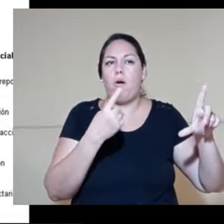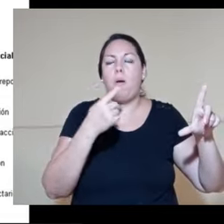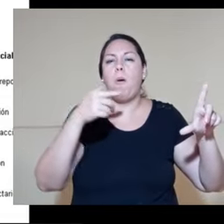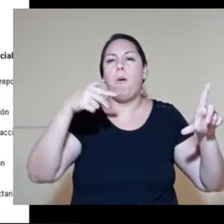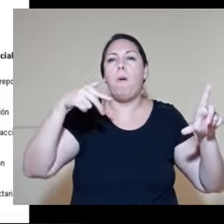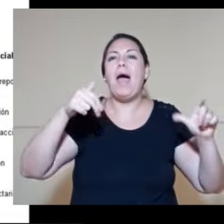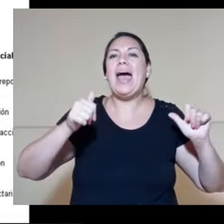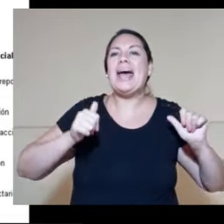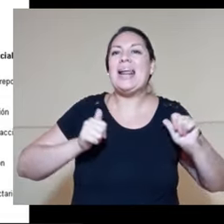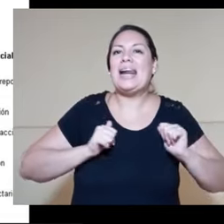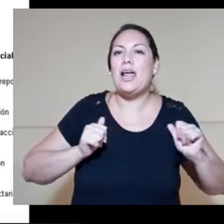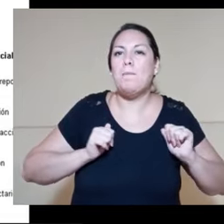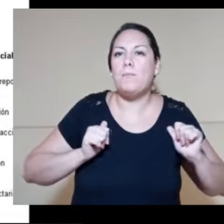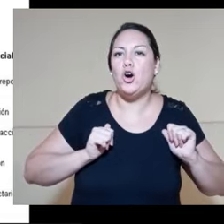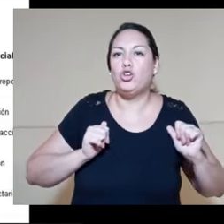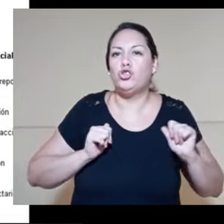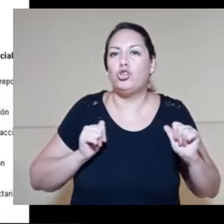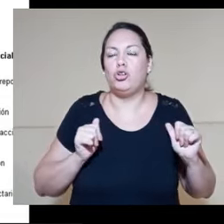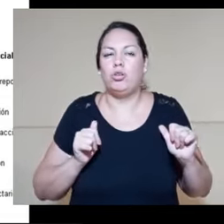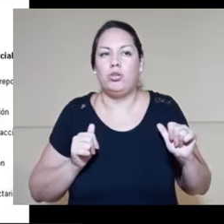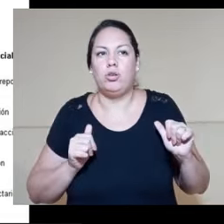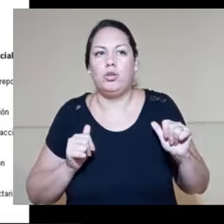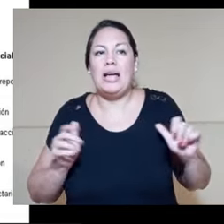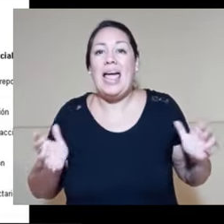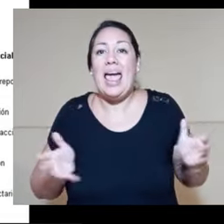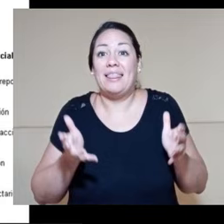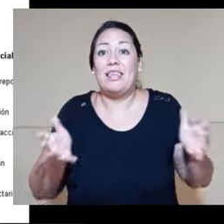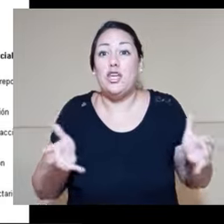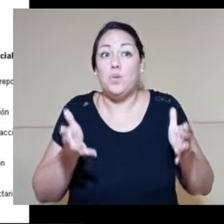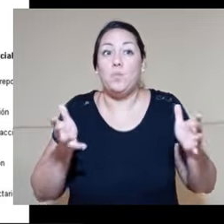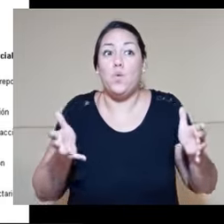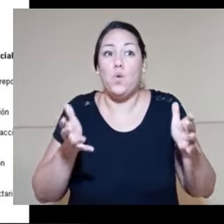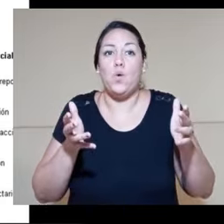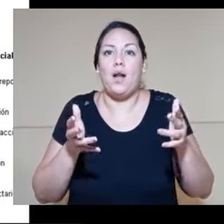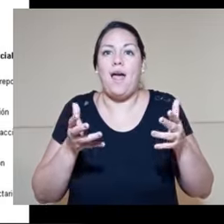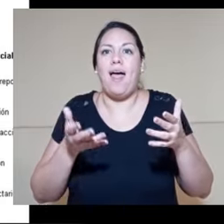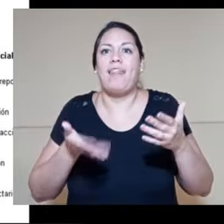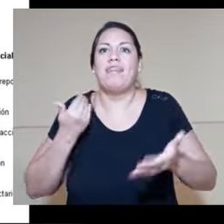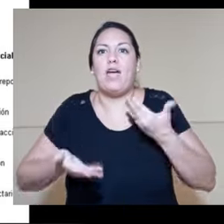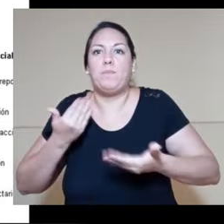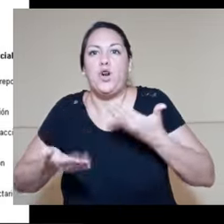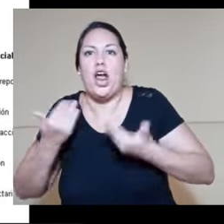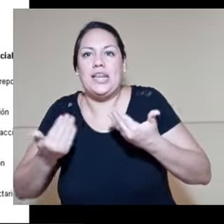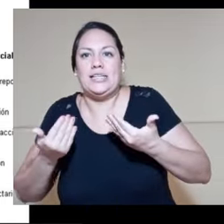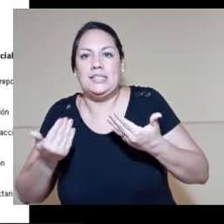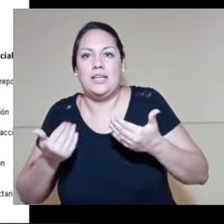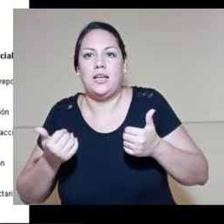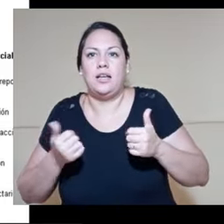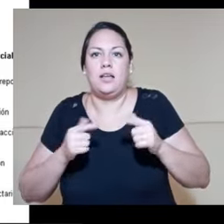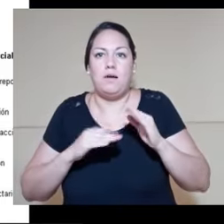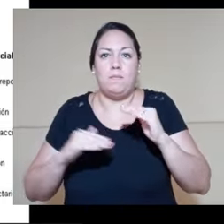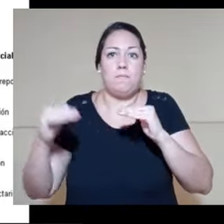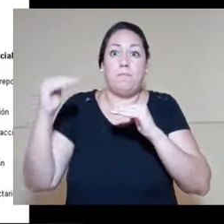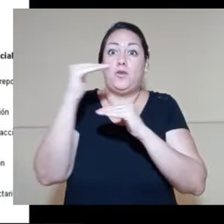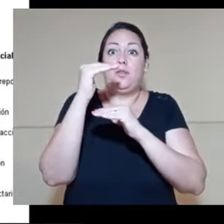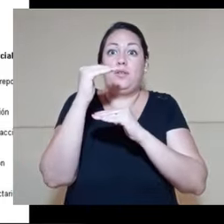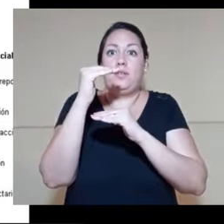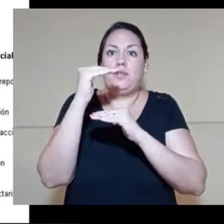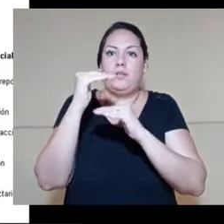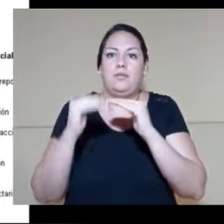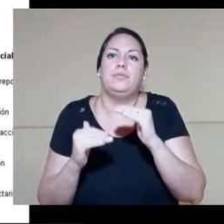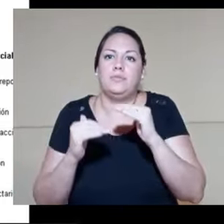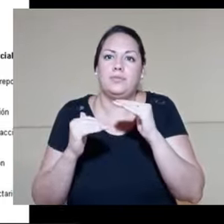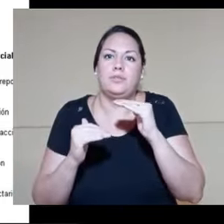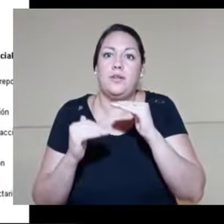está la 1, ¿ven? Acá tenemos el potencial de reposo, se empieza a estimular, ¡fum! Se despolariza.